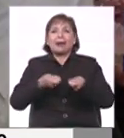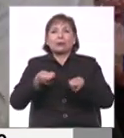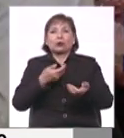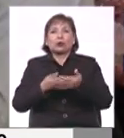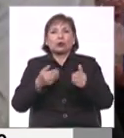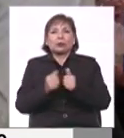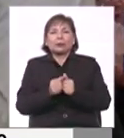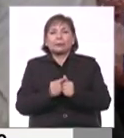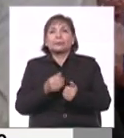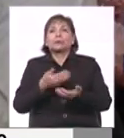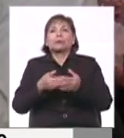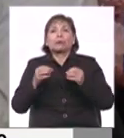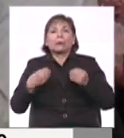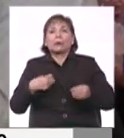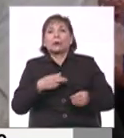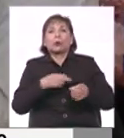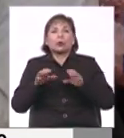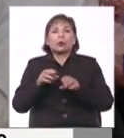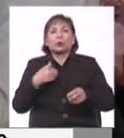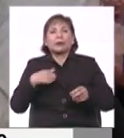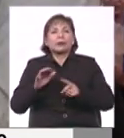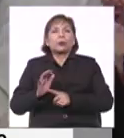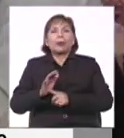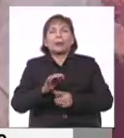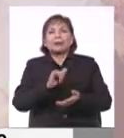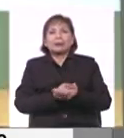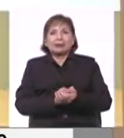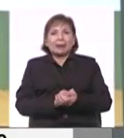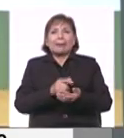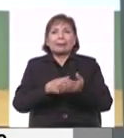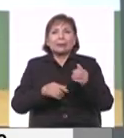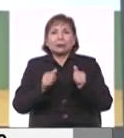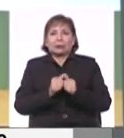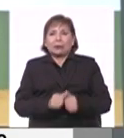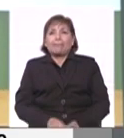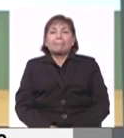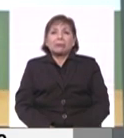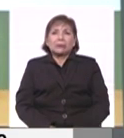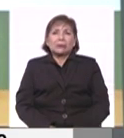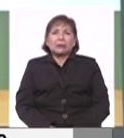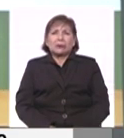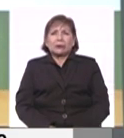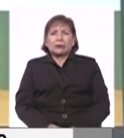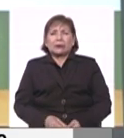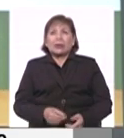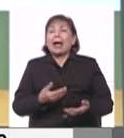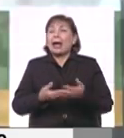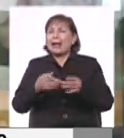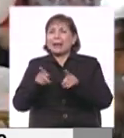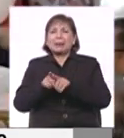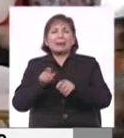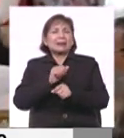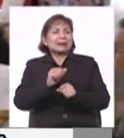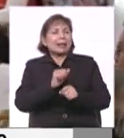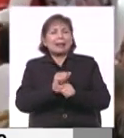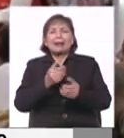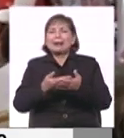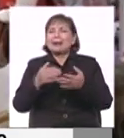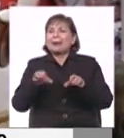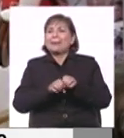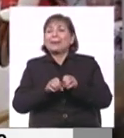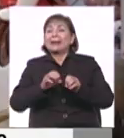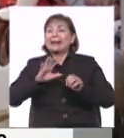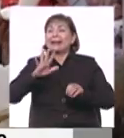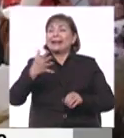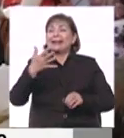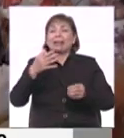proyectos de beneficio para nuestra provincia, nuestra región. Asimismo, a la cita que se llevó a cabo en el Hotel Cabaña